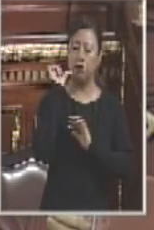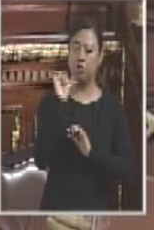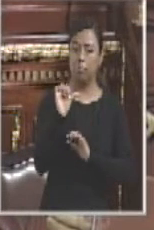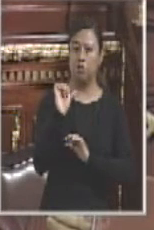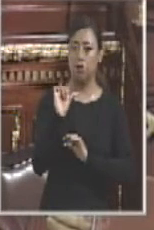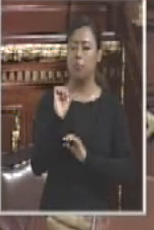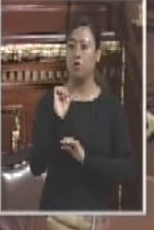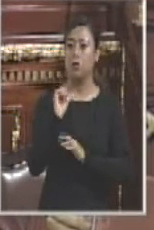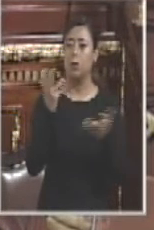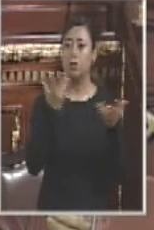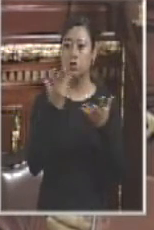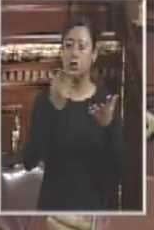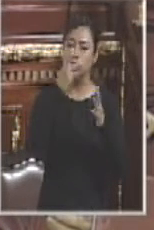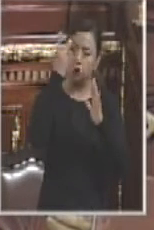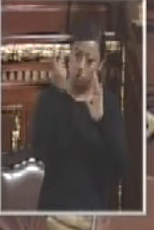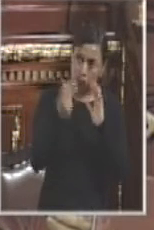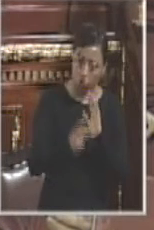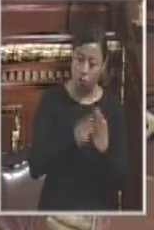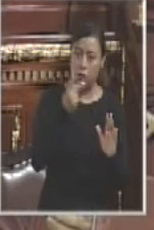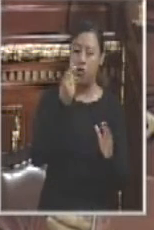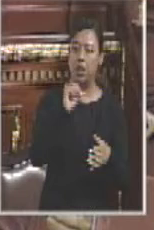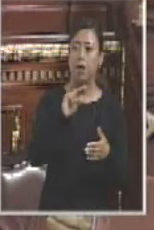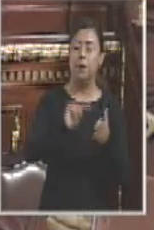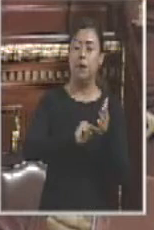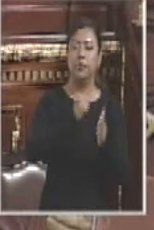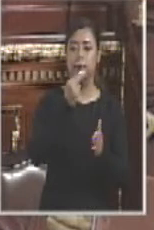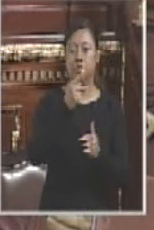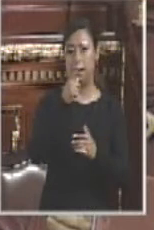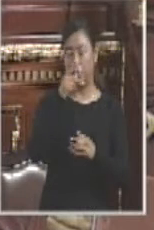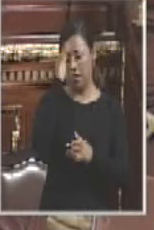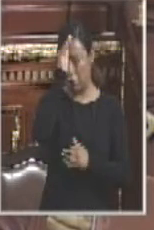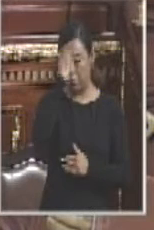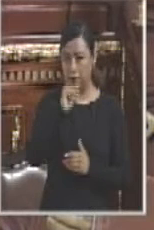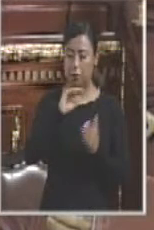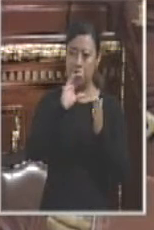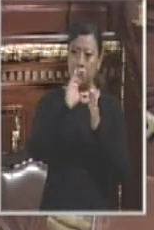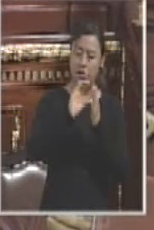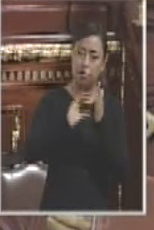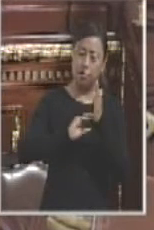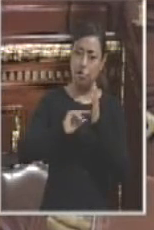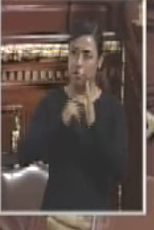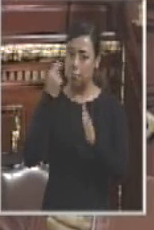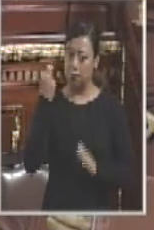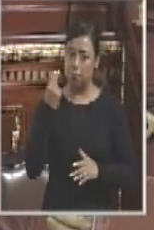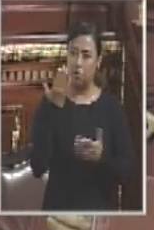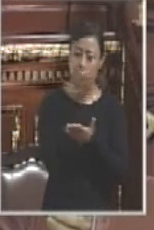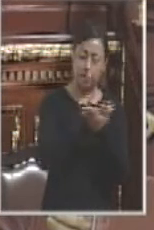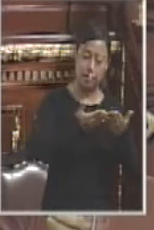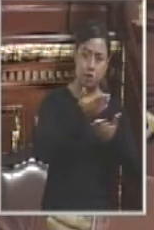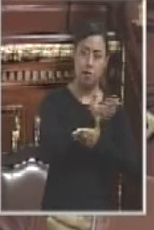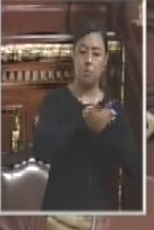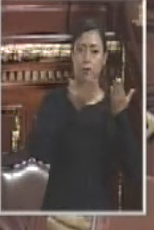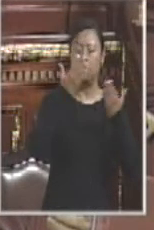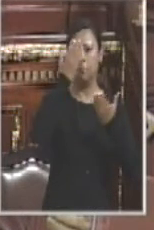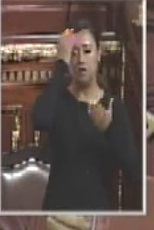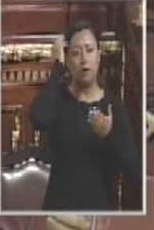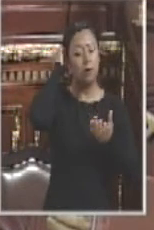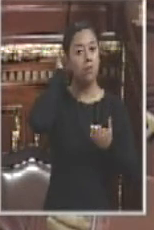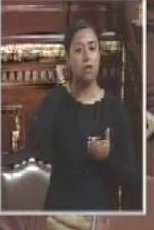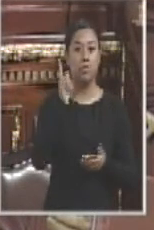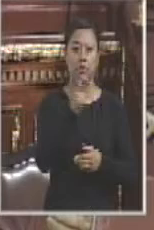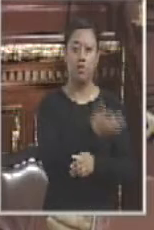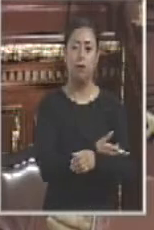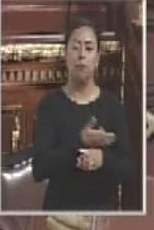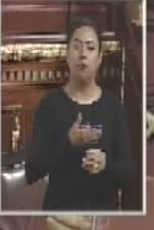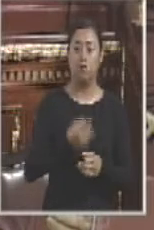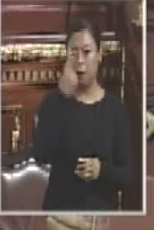se llevó a cabo otra firma de un convenio de colaboración y desocupación por parte de las familias